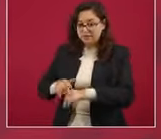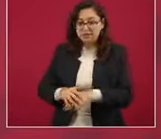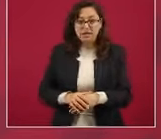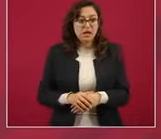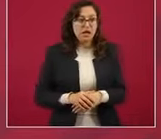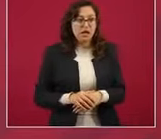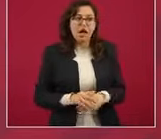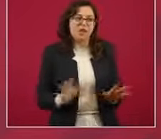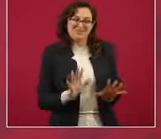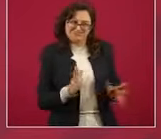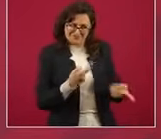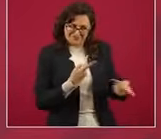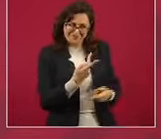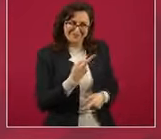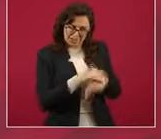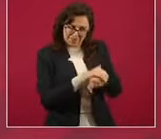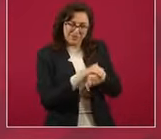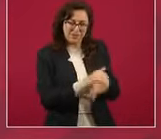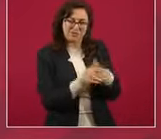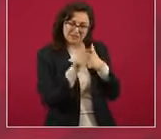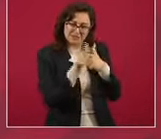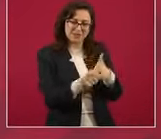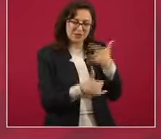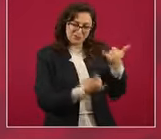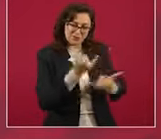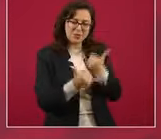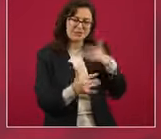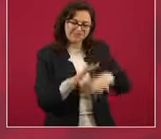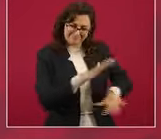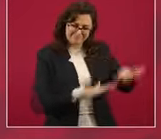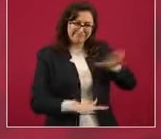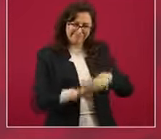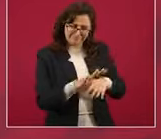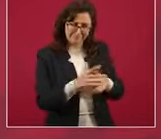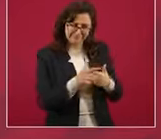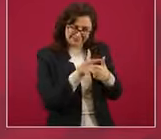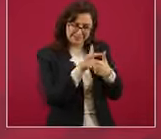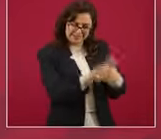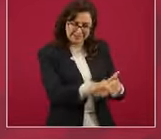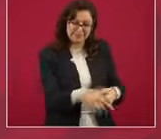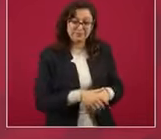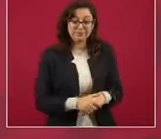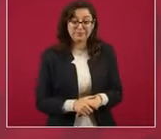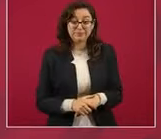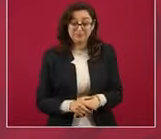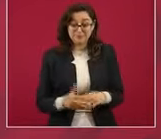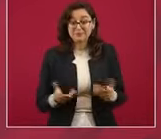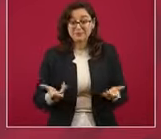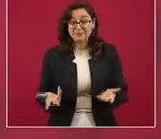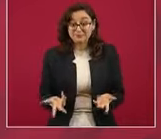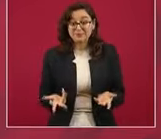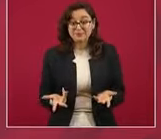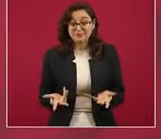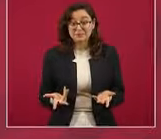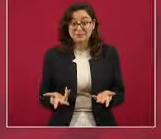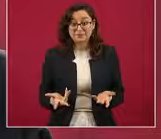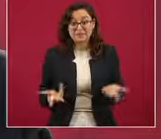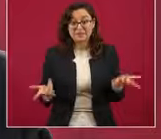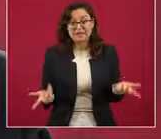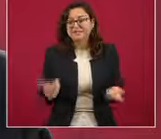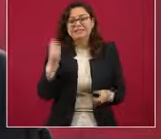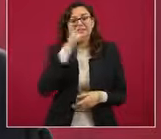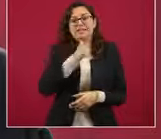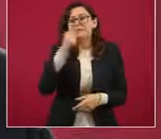quiero seguir jugando dominó con usted. Entonces, Pero ¿desde cuándo pues se ambicionan